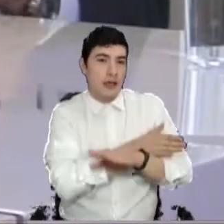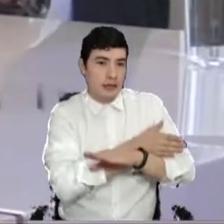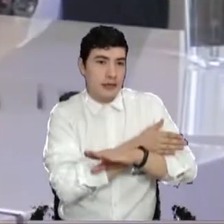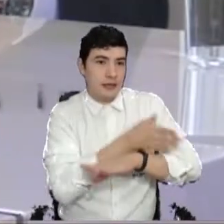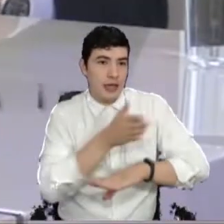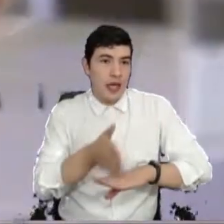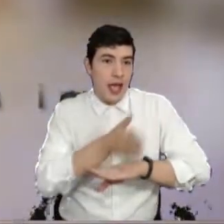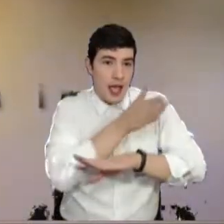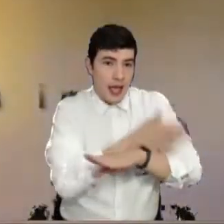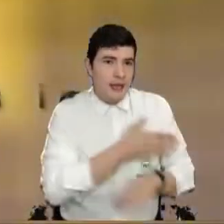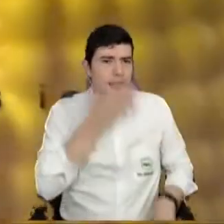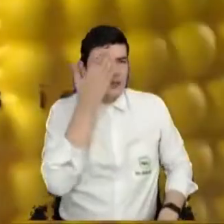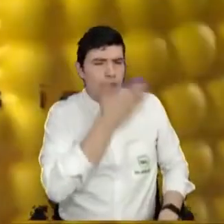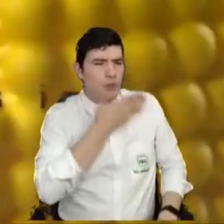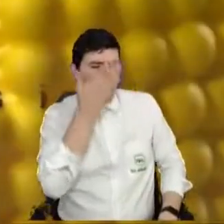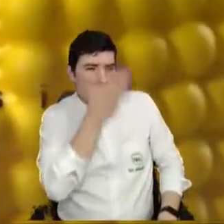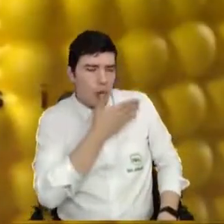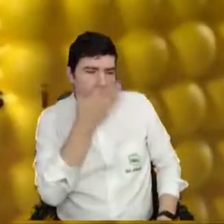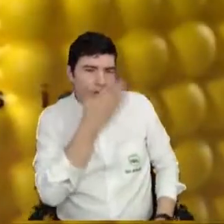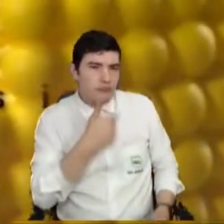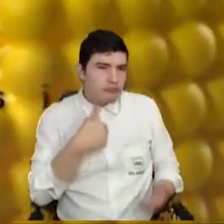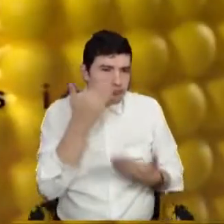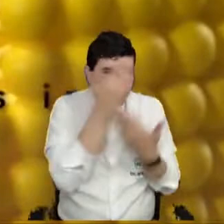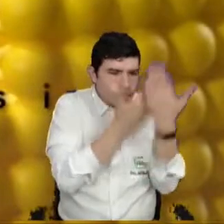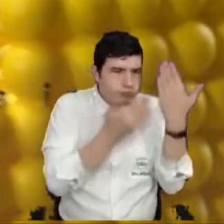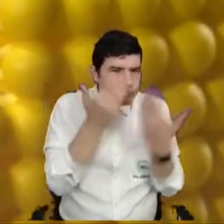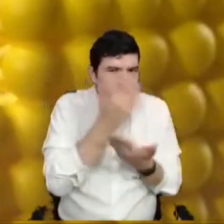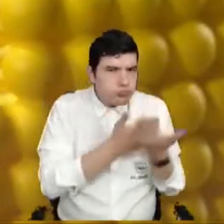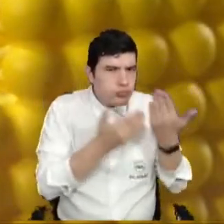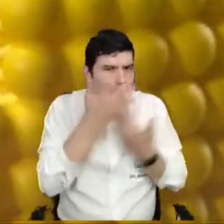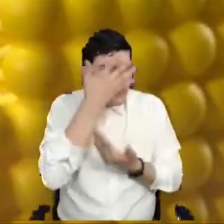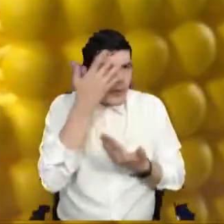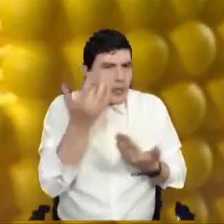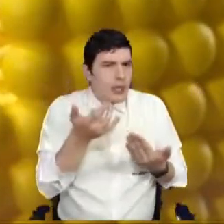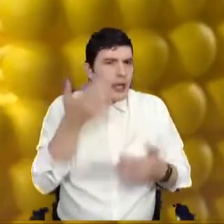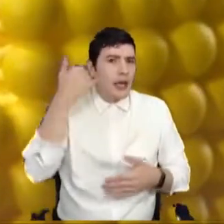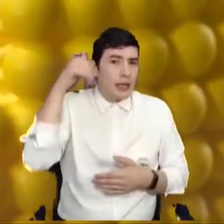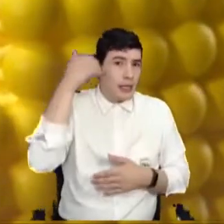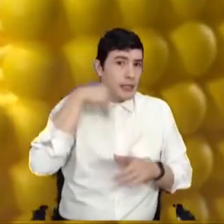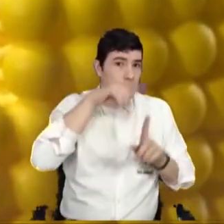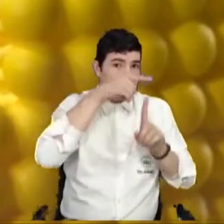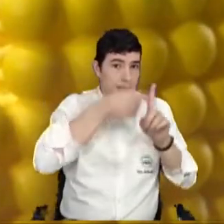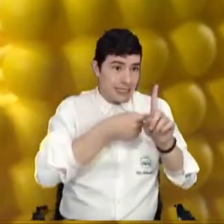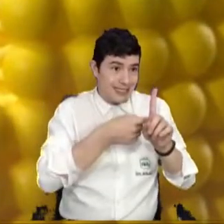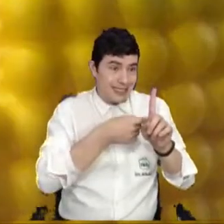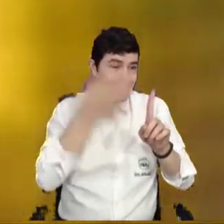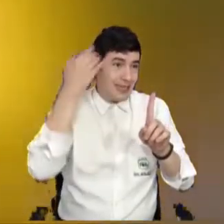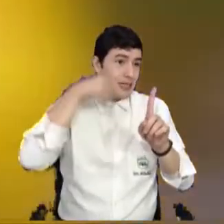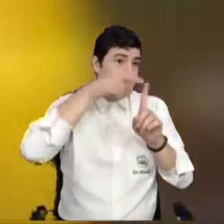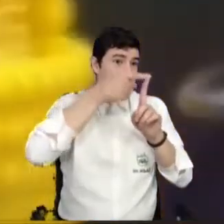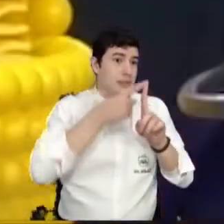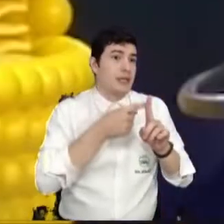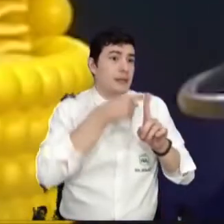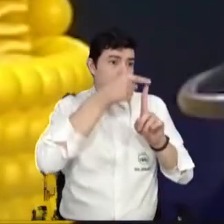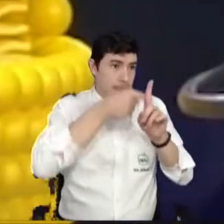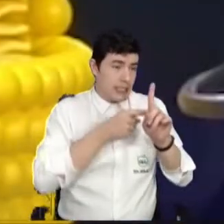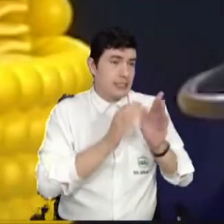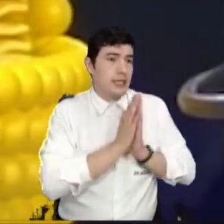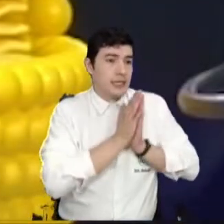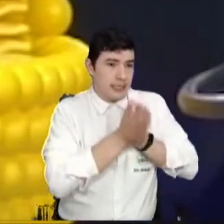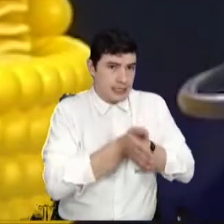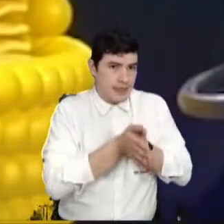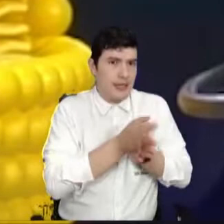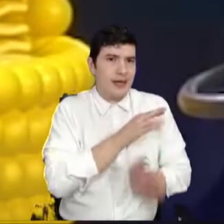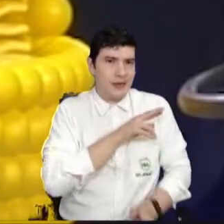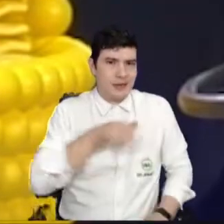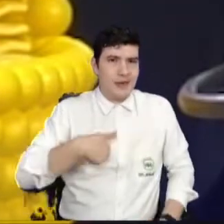hice ocurrió con que hace, en el mes de diciembre, fuimos una delegación de España a visitar